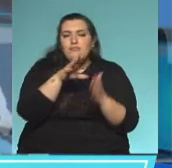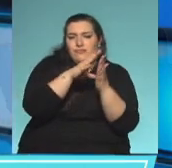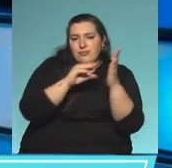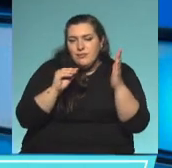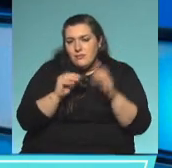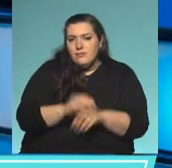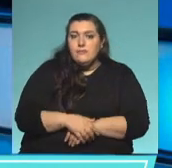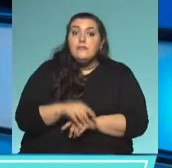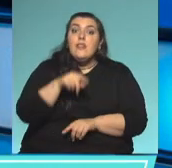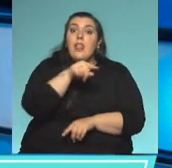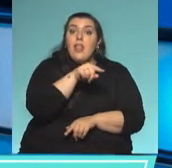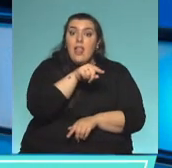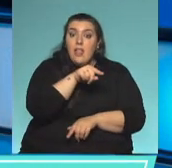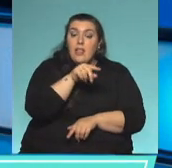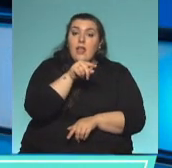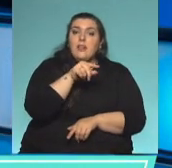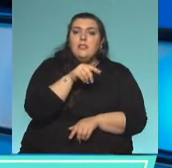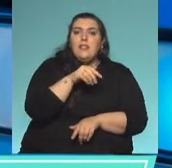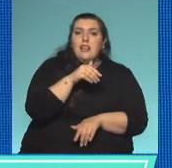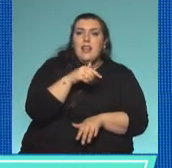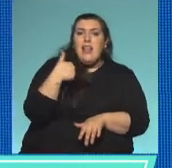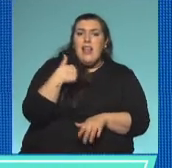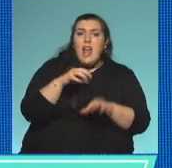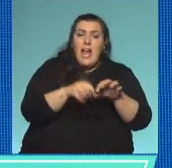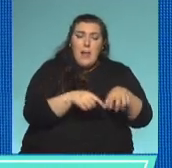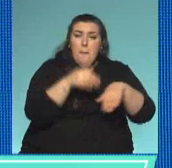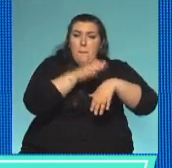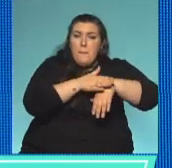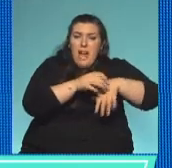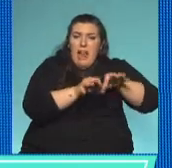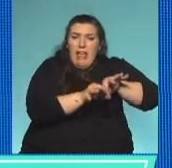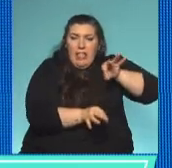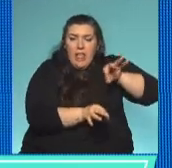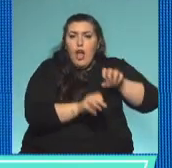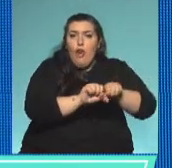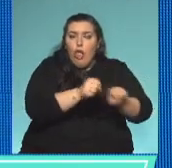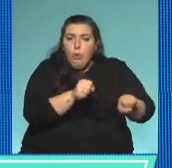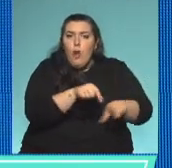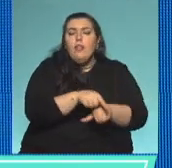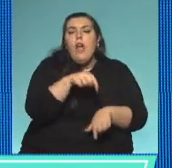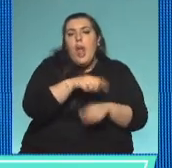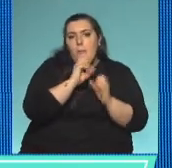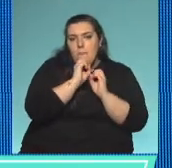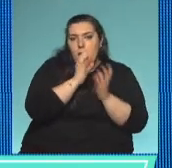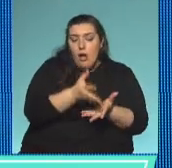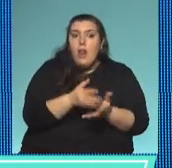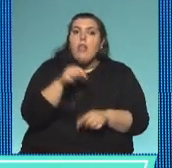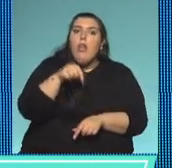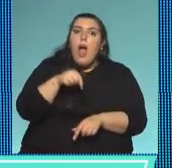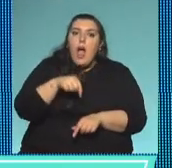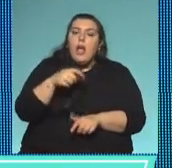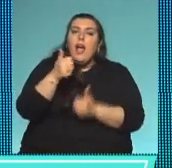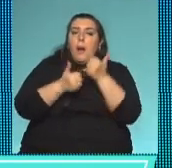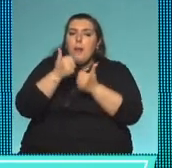mandar un saludo, pues se está recuperando de una lesión, una rotura de ligamentos, a jugadora de Boca, te digo, el campeonato argentino está muy interesante.